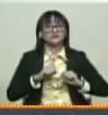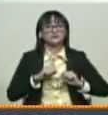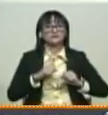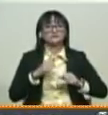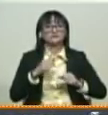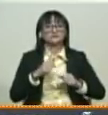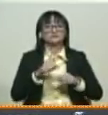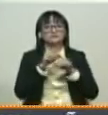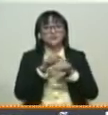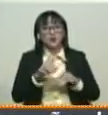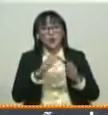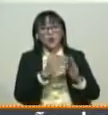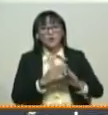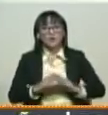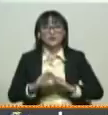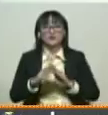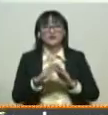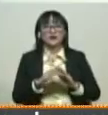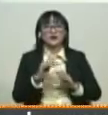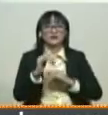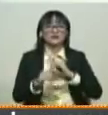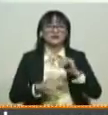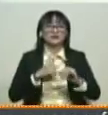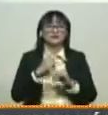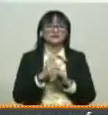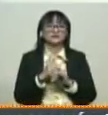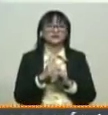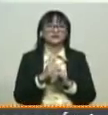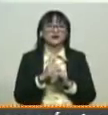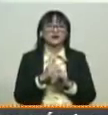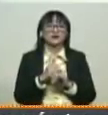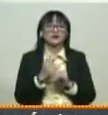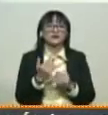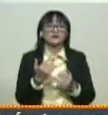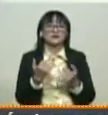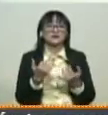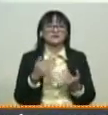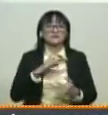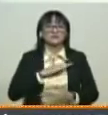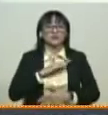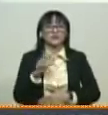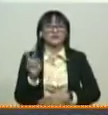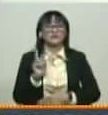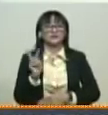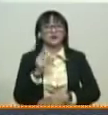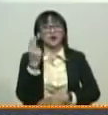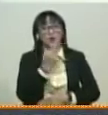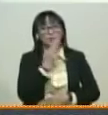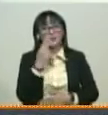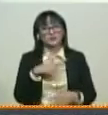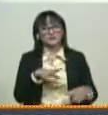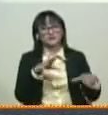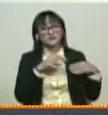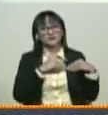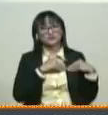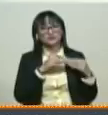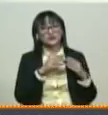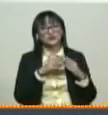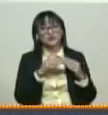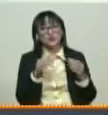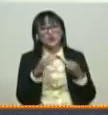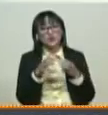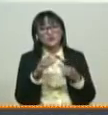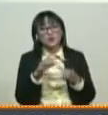transmitido al país y a la comunidad nacional e internacional como inédita en la nación venezolana, y más con el compromiso asumido con todos los poderes